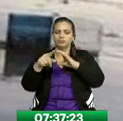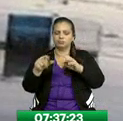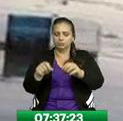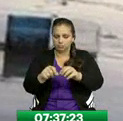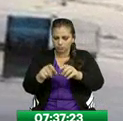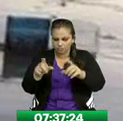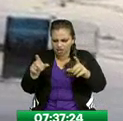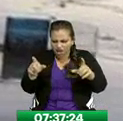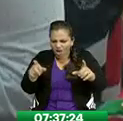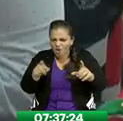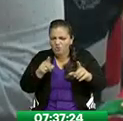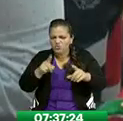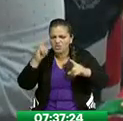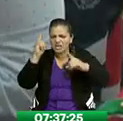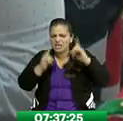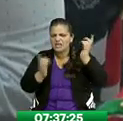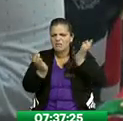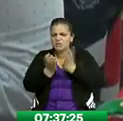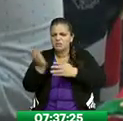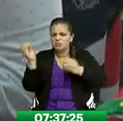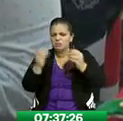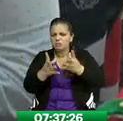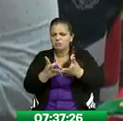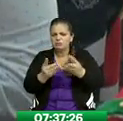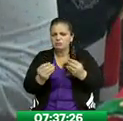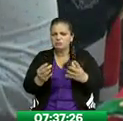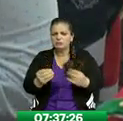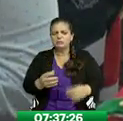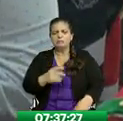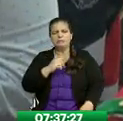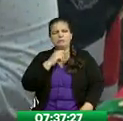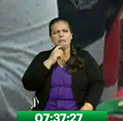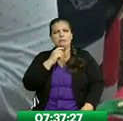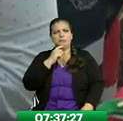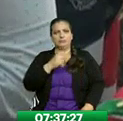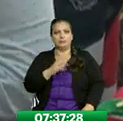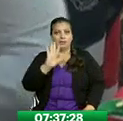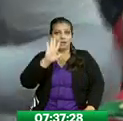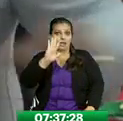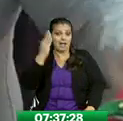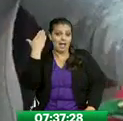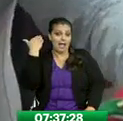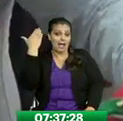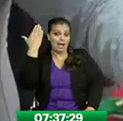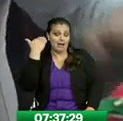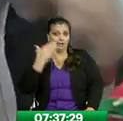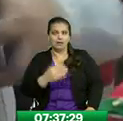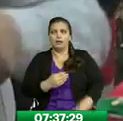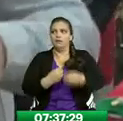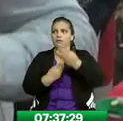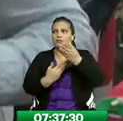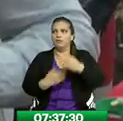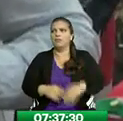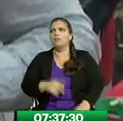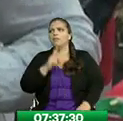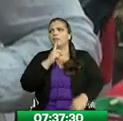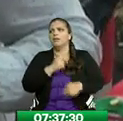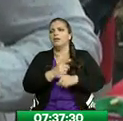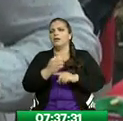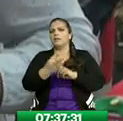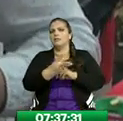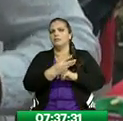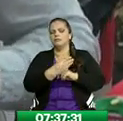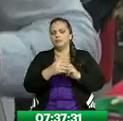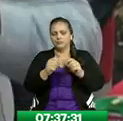Salinas. Esta información fue categóricamente desmentida por el alcalde de este cantón. Pero es una foto viralizada que sale